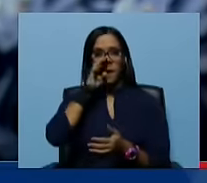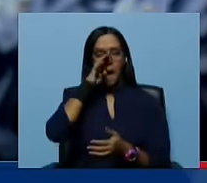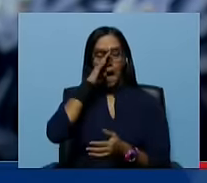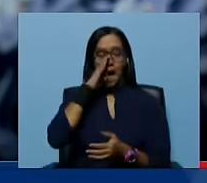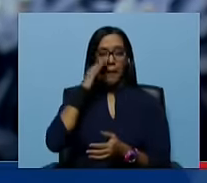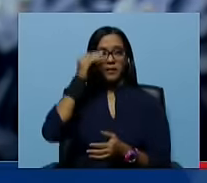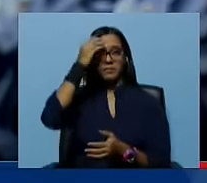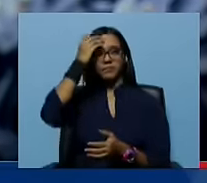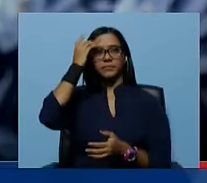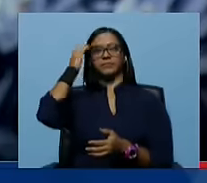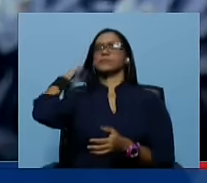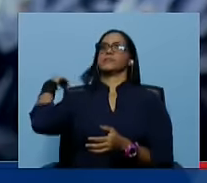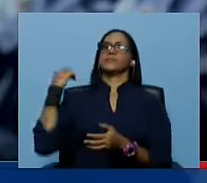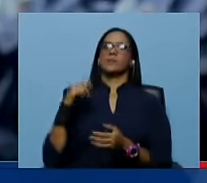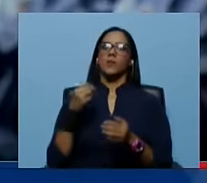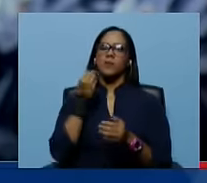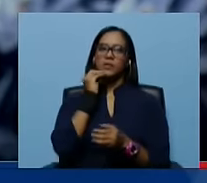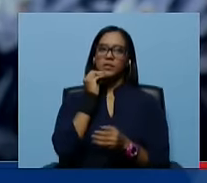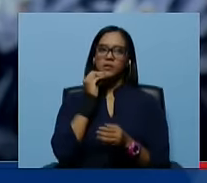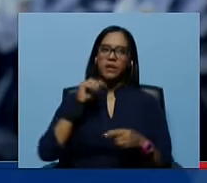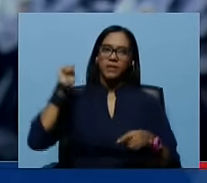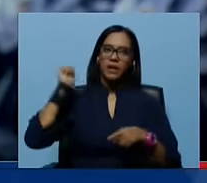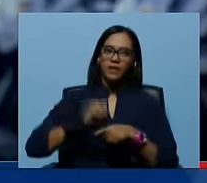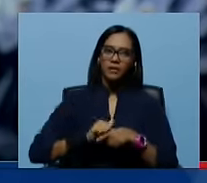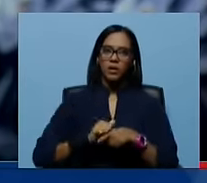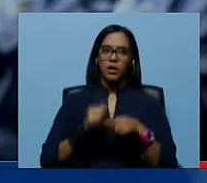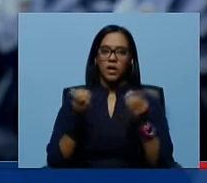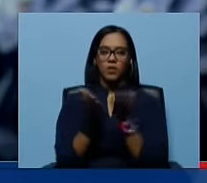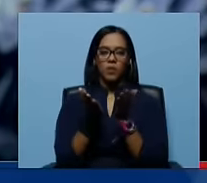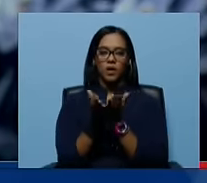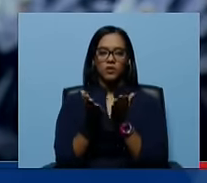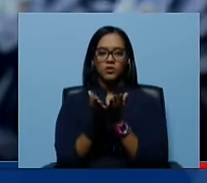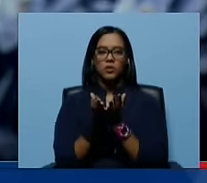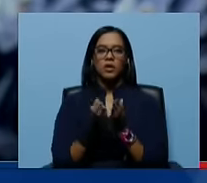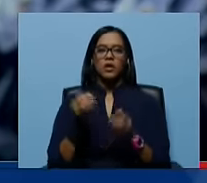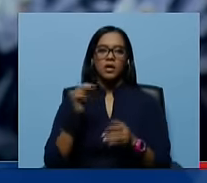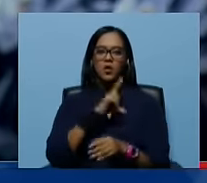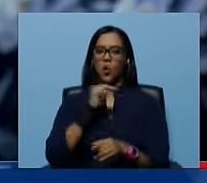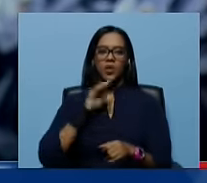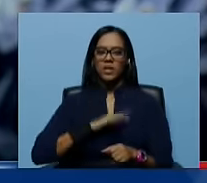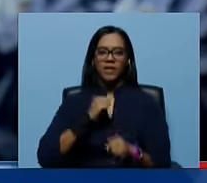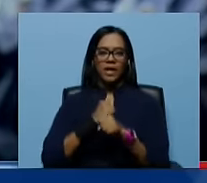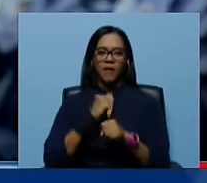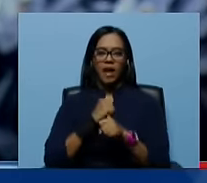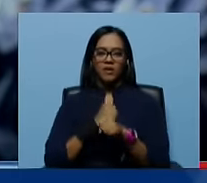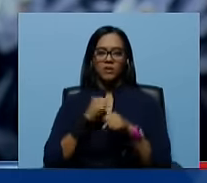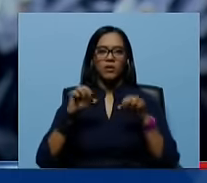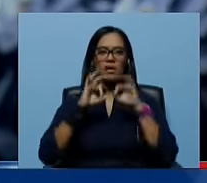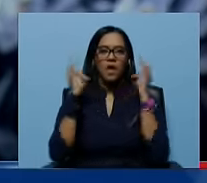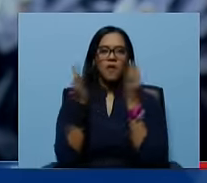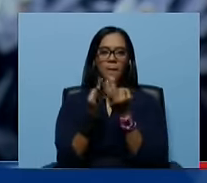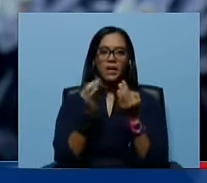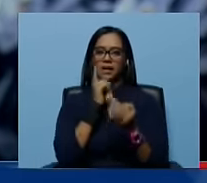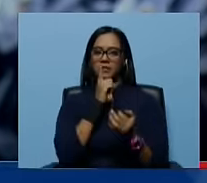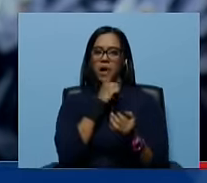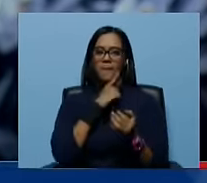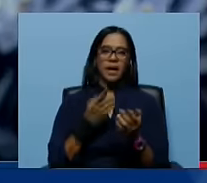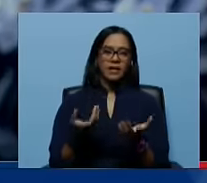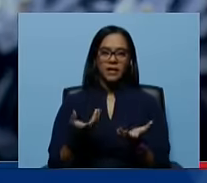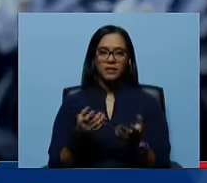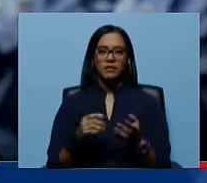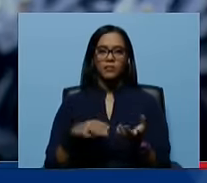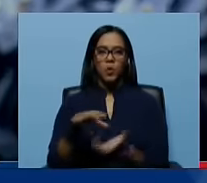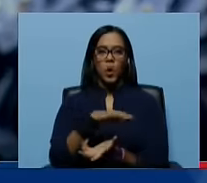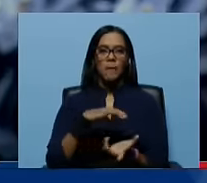Muchachos que habían abandonado la educación, que no estaban trabajando, de familias llamadas